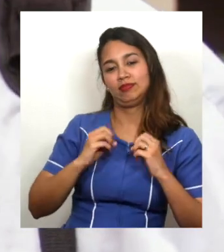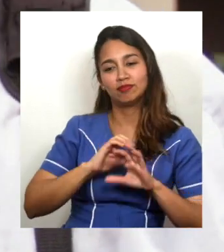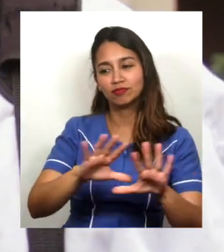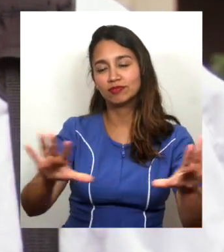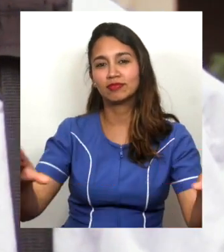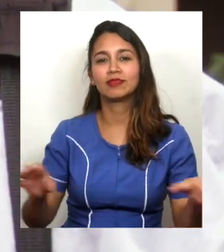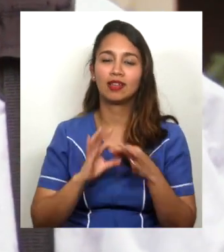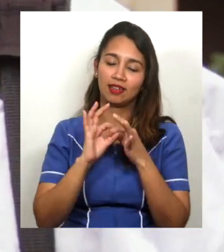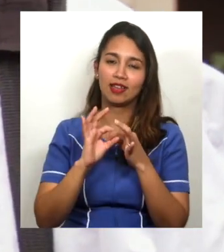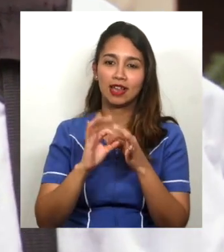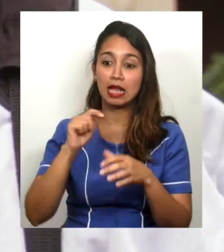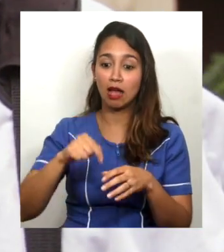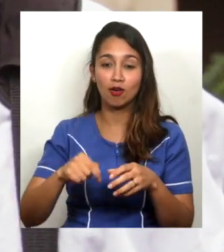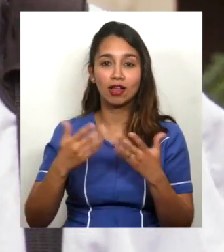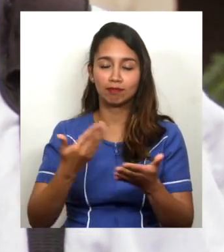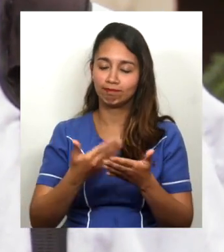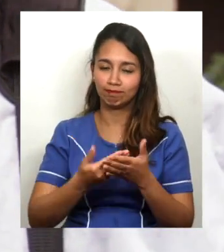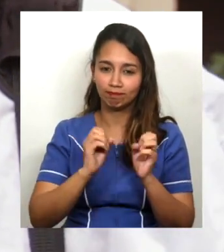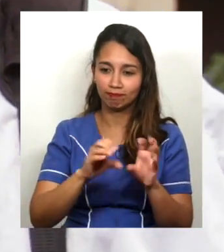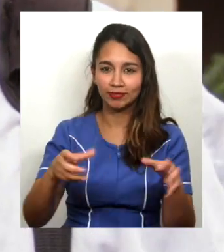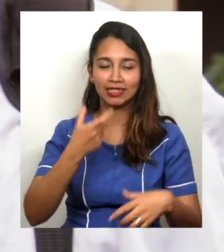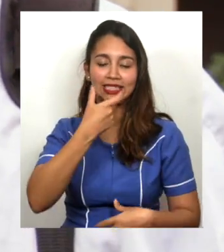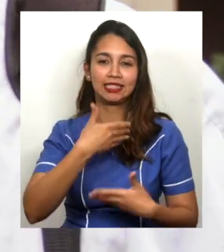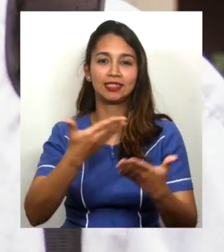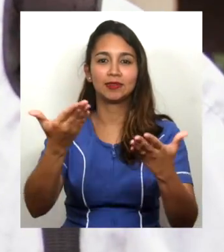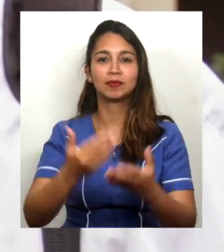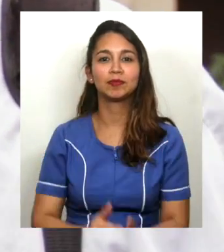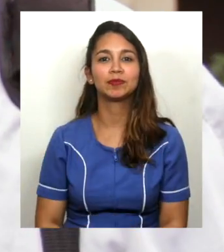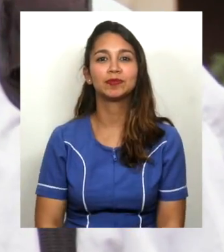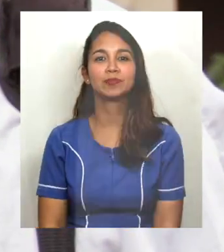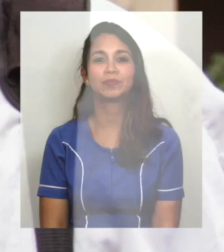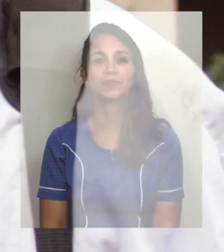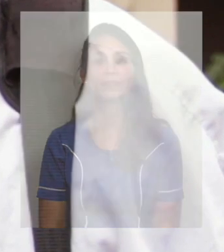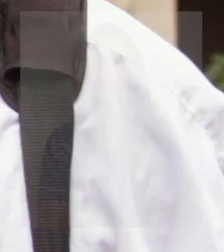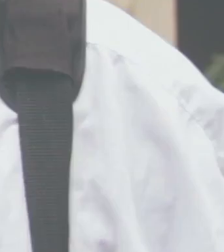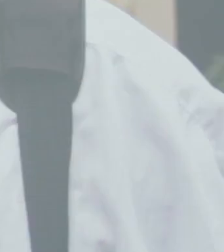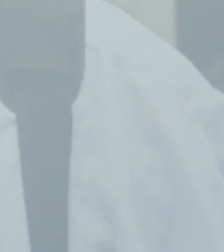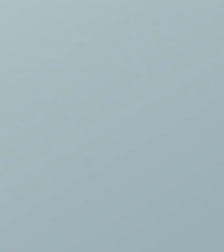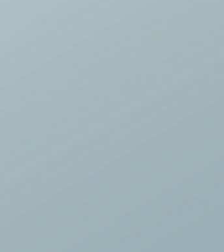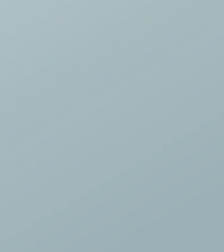me ha dado este talento, así que este don, así que lo voy a seguir utilizando para hacer rey.